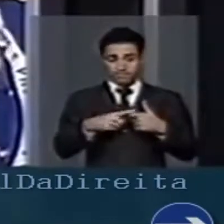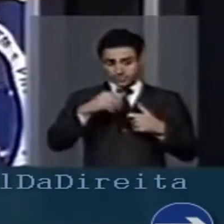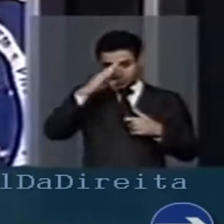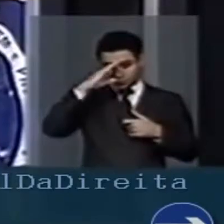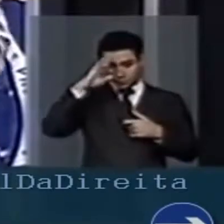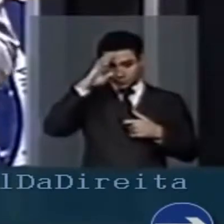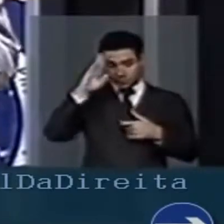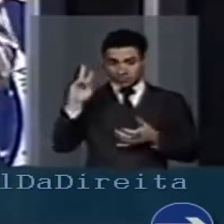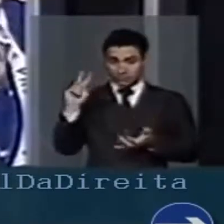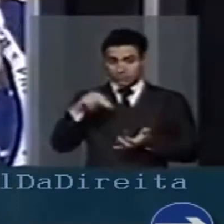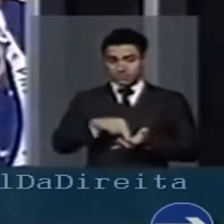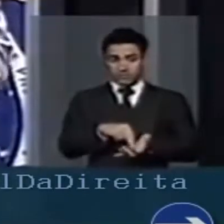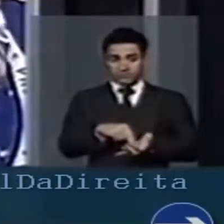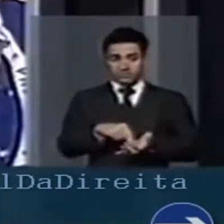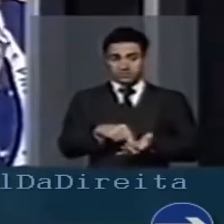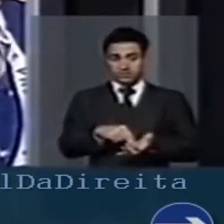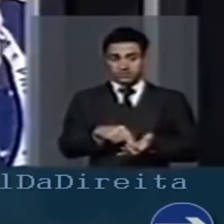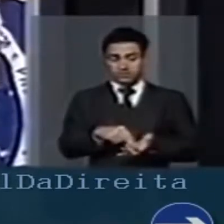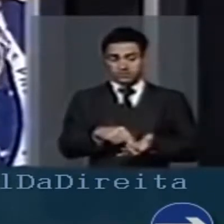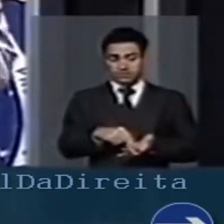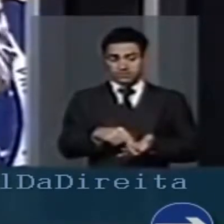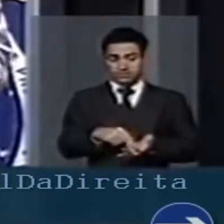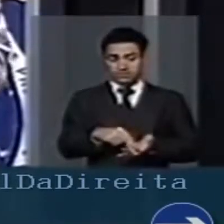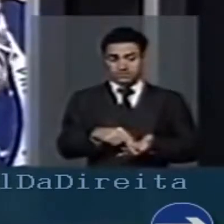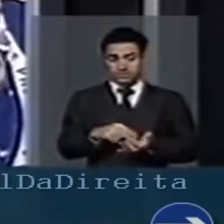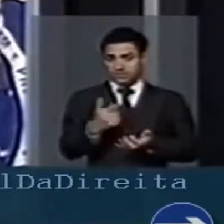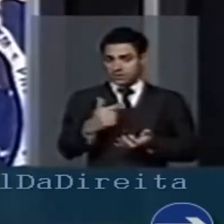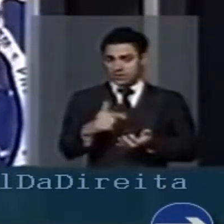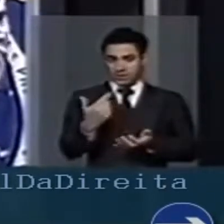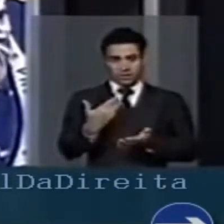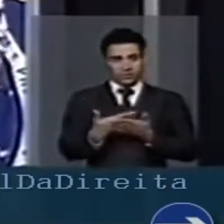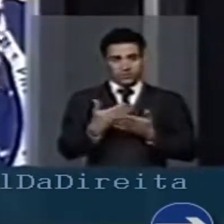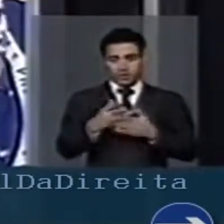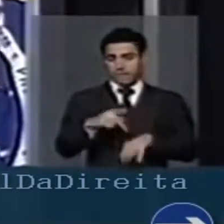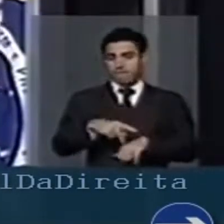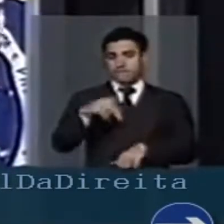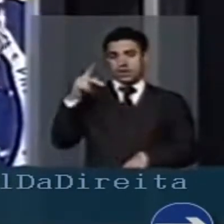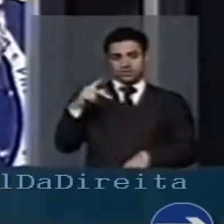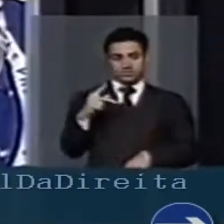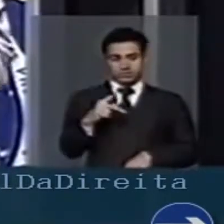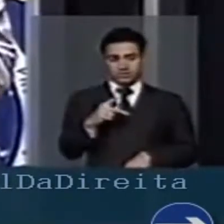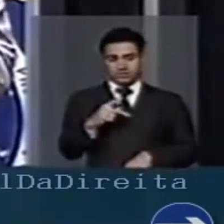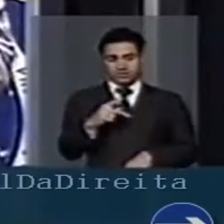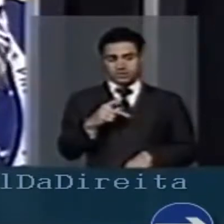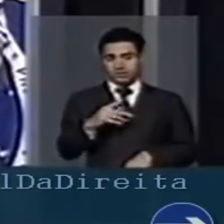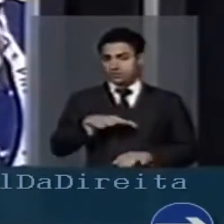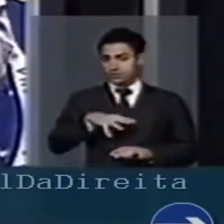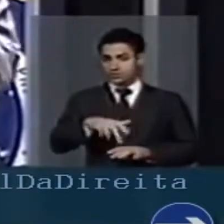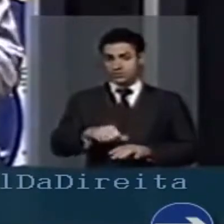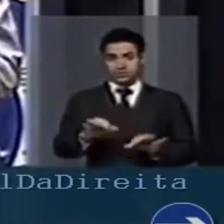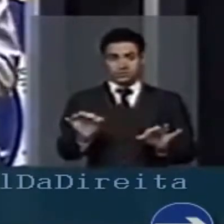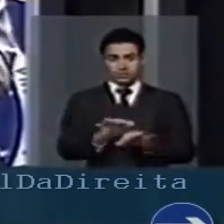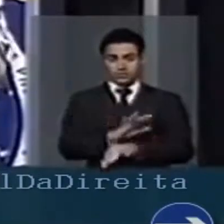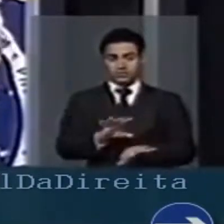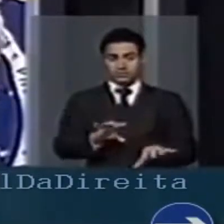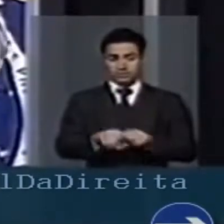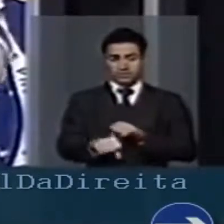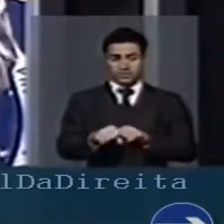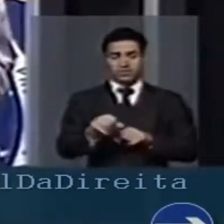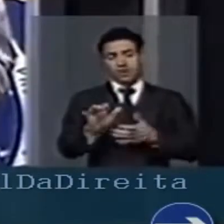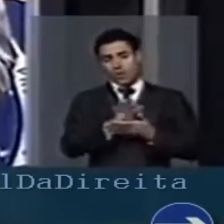aqui não vêm a fazer pós-graduação. Não vêm a estudar, são todos formados,